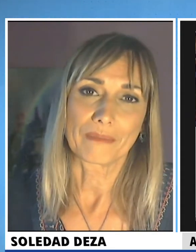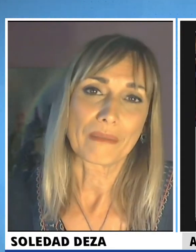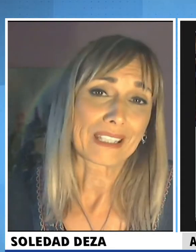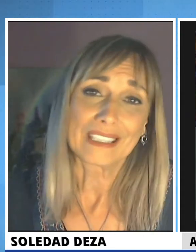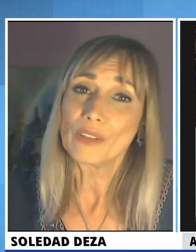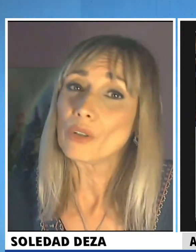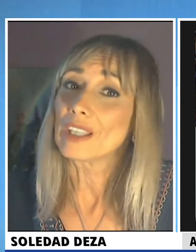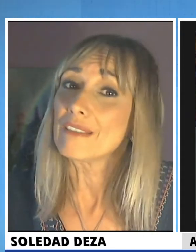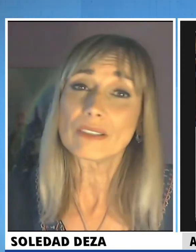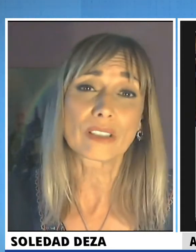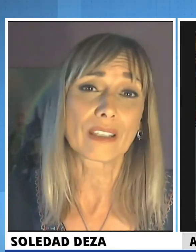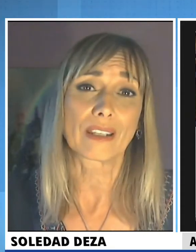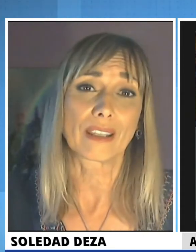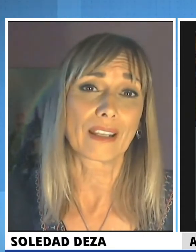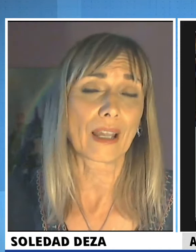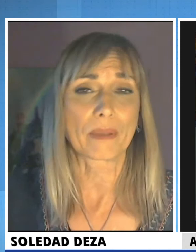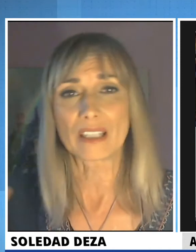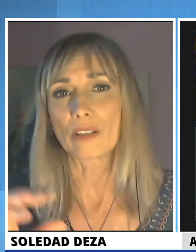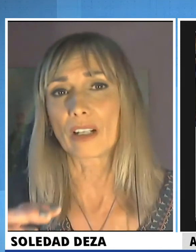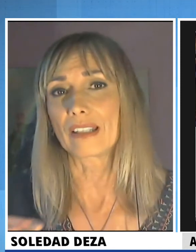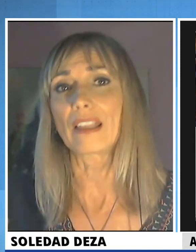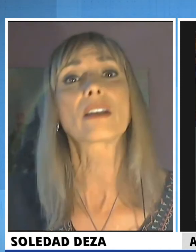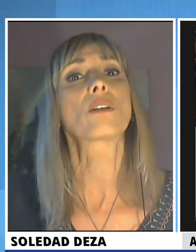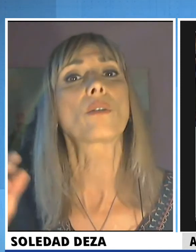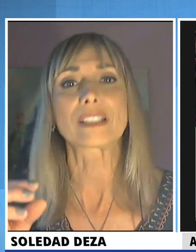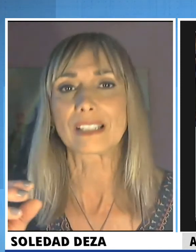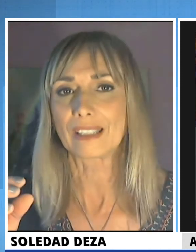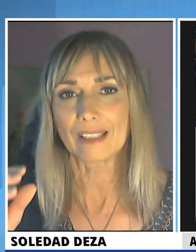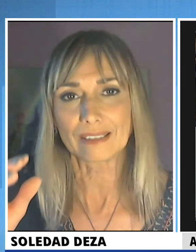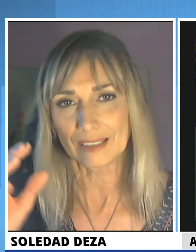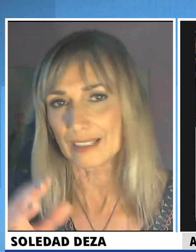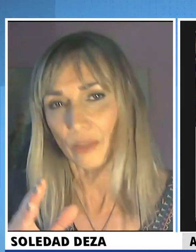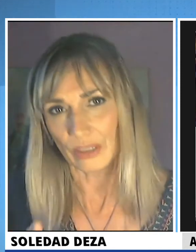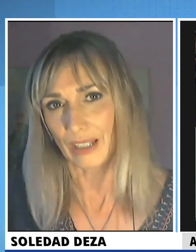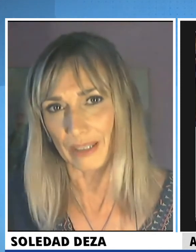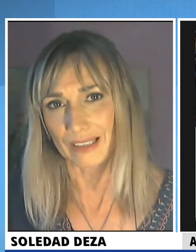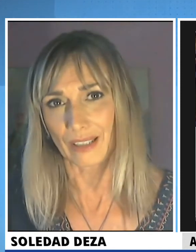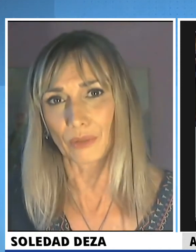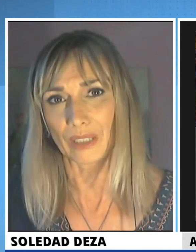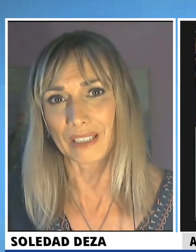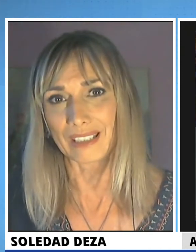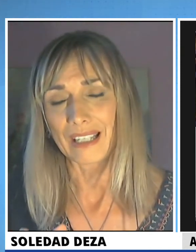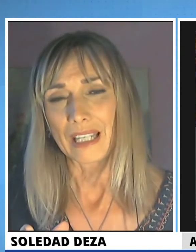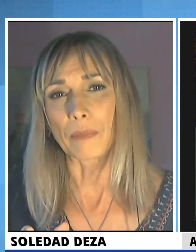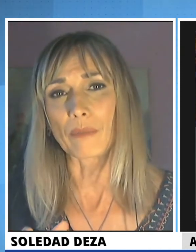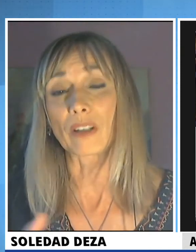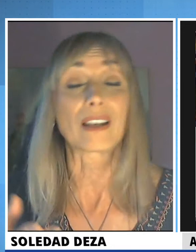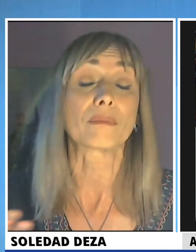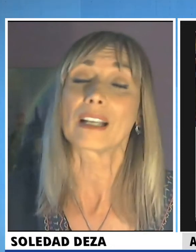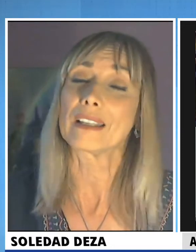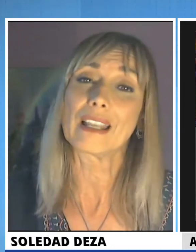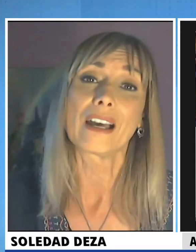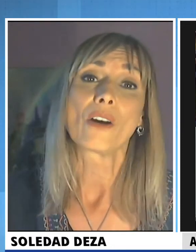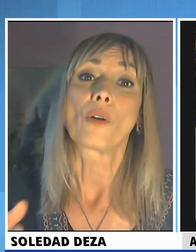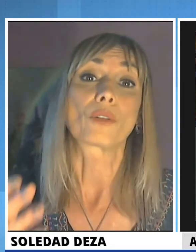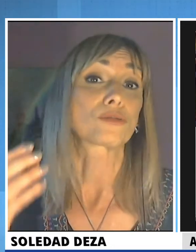Me imagino lo que debe suceder en las pequeñas localidades con jueces que tienen otra cabeza, que justamente esperemos que la ley